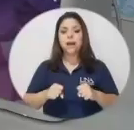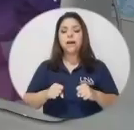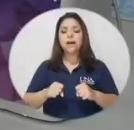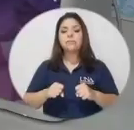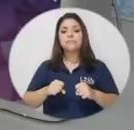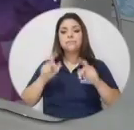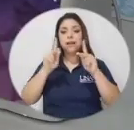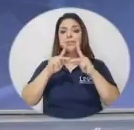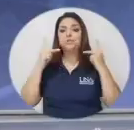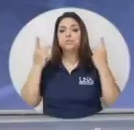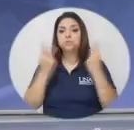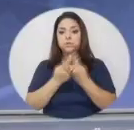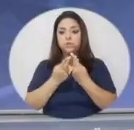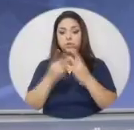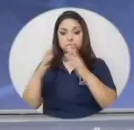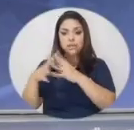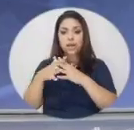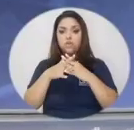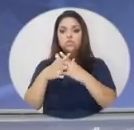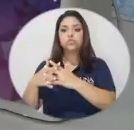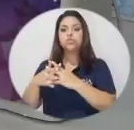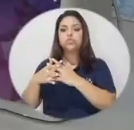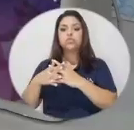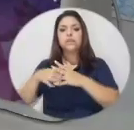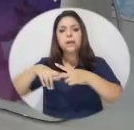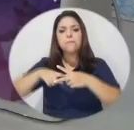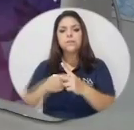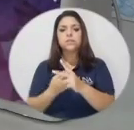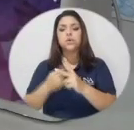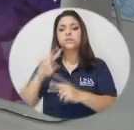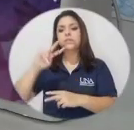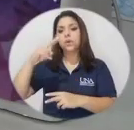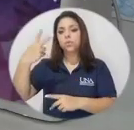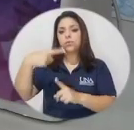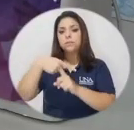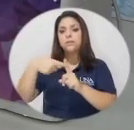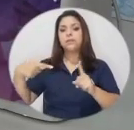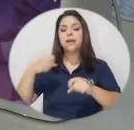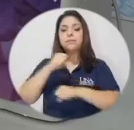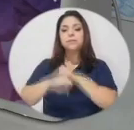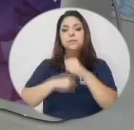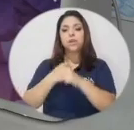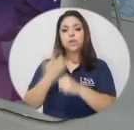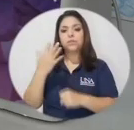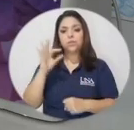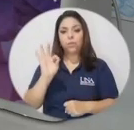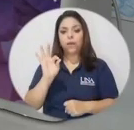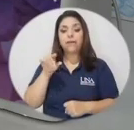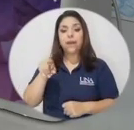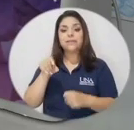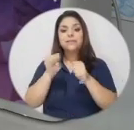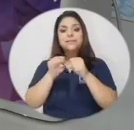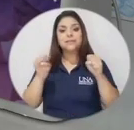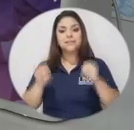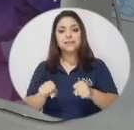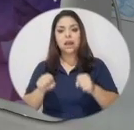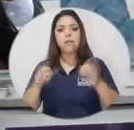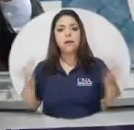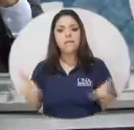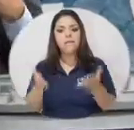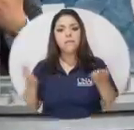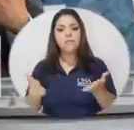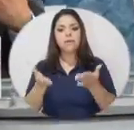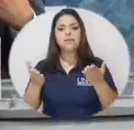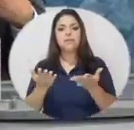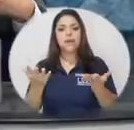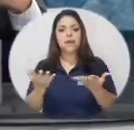tal y como lo conocemos hoy, surge en la segunda mitad del siglo XIX es un sistema que fomenta, el tener